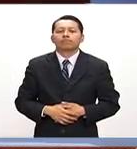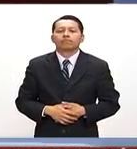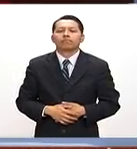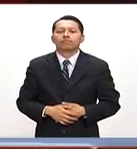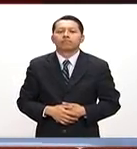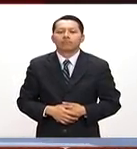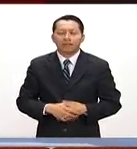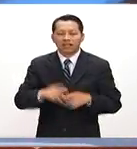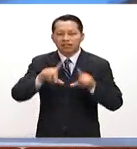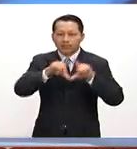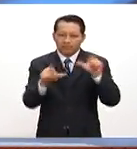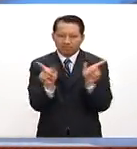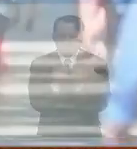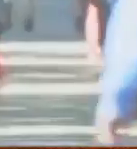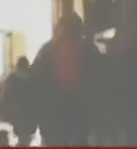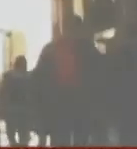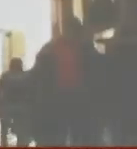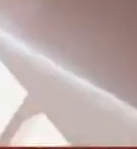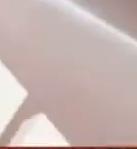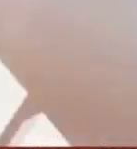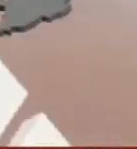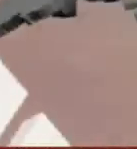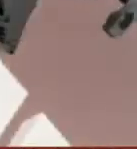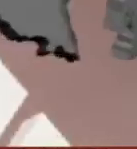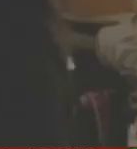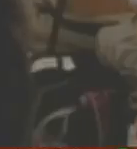Las breves del país.